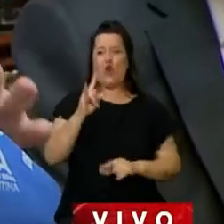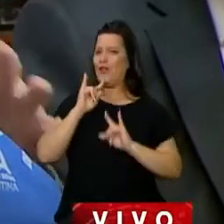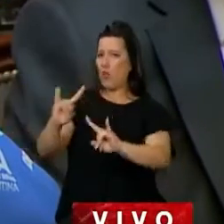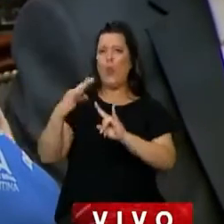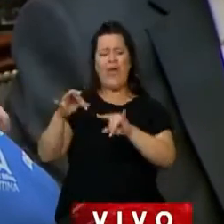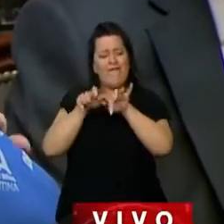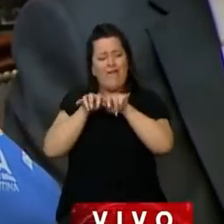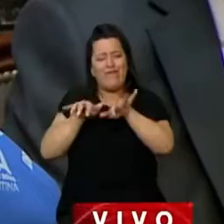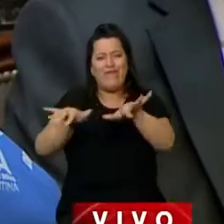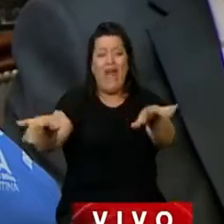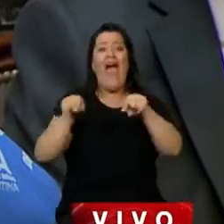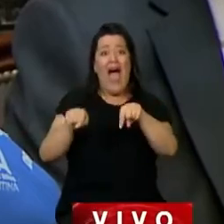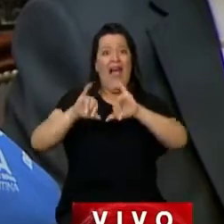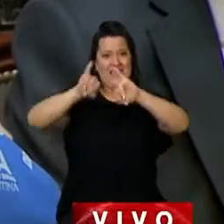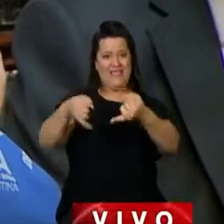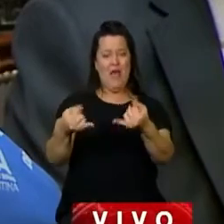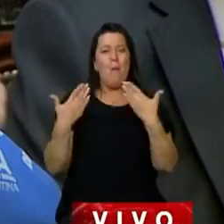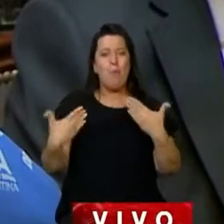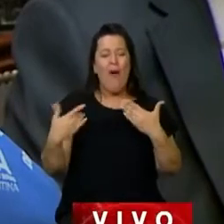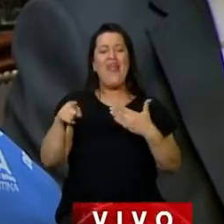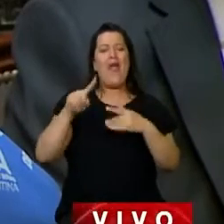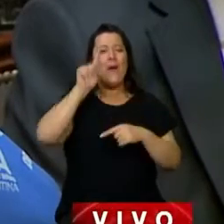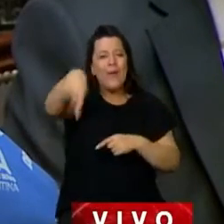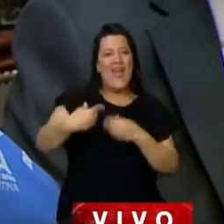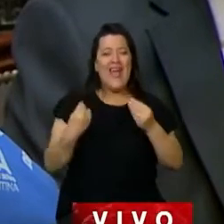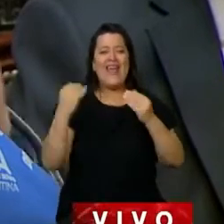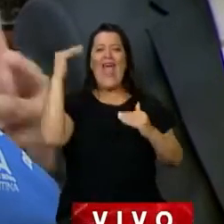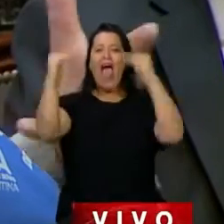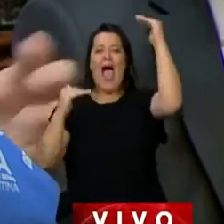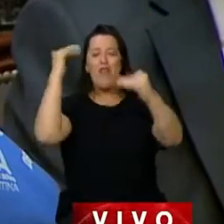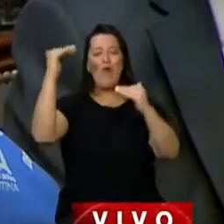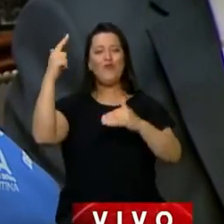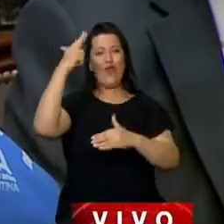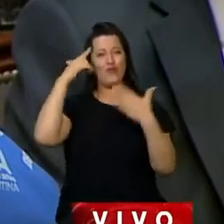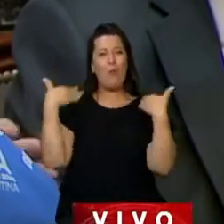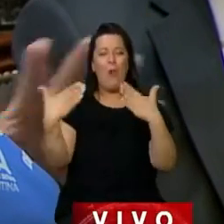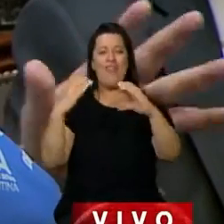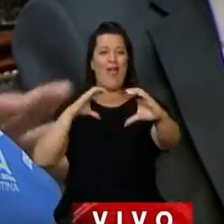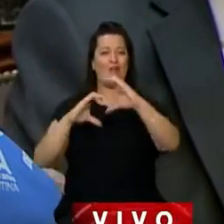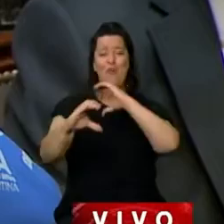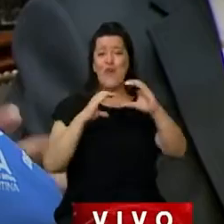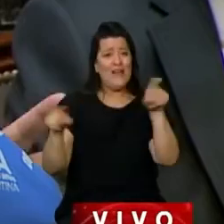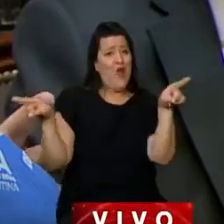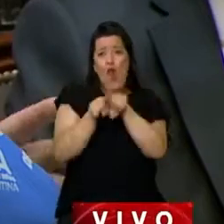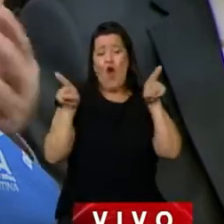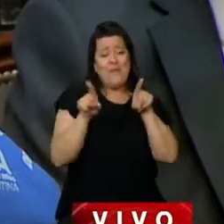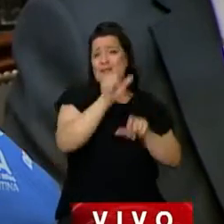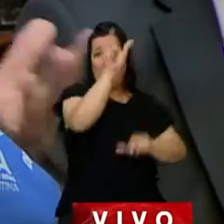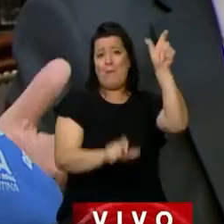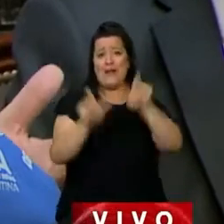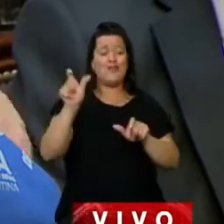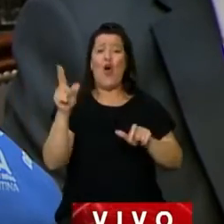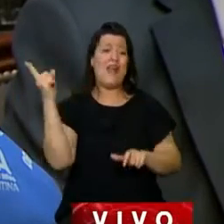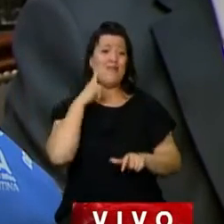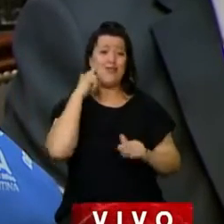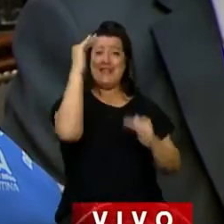y poder entonces, sí, a partir de ahí, producir adultos en capacidad de comunicación como las tenemos el resto, que